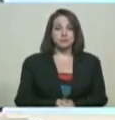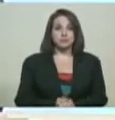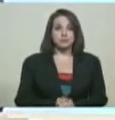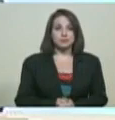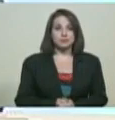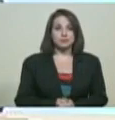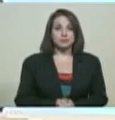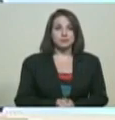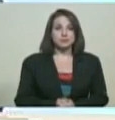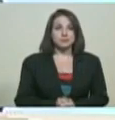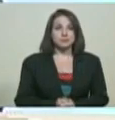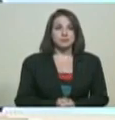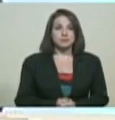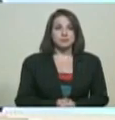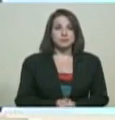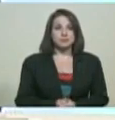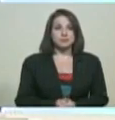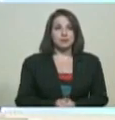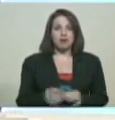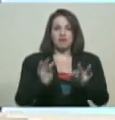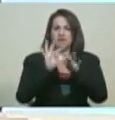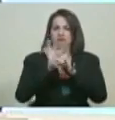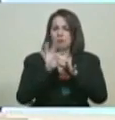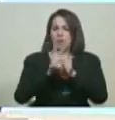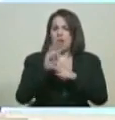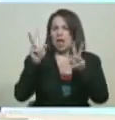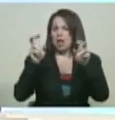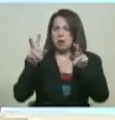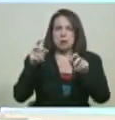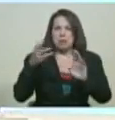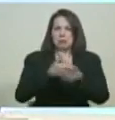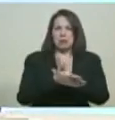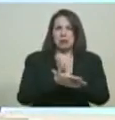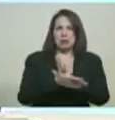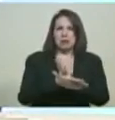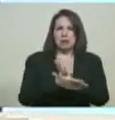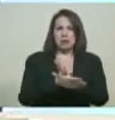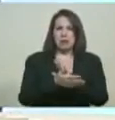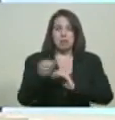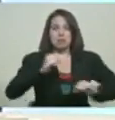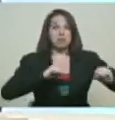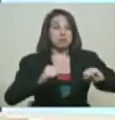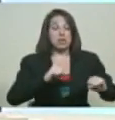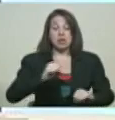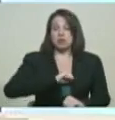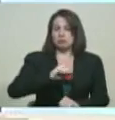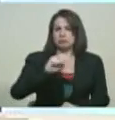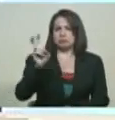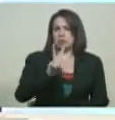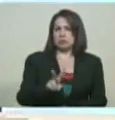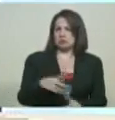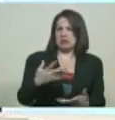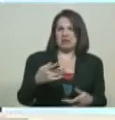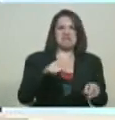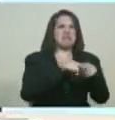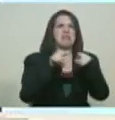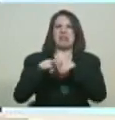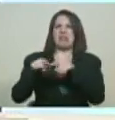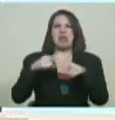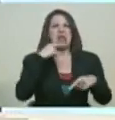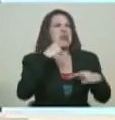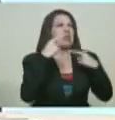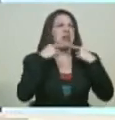de las fórmulas nuevas para ganar elecciones hay gente que se molestó porque se fundó el movimiento somo venezuela yo lo sé y andan todavía quisquilloso algunos